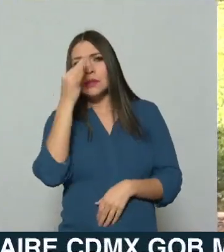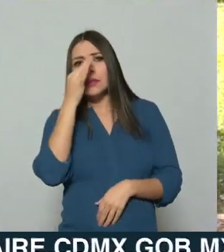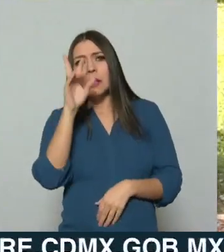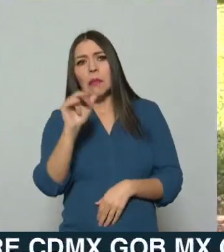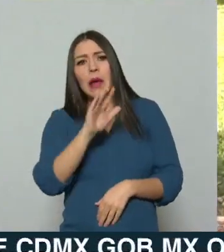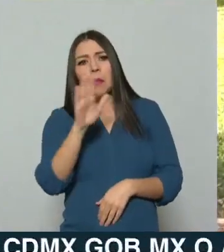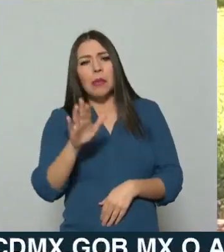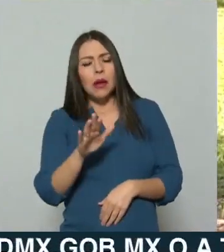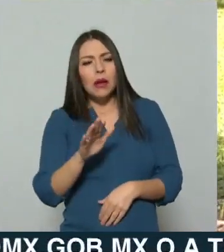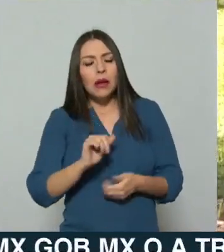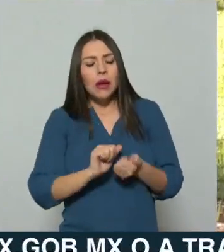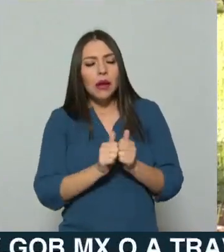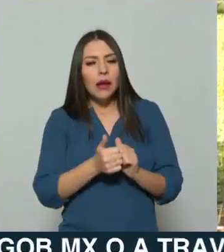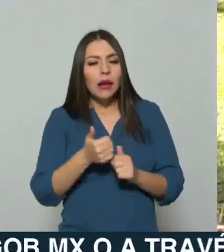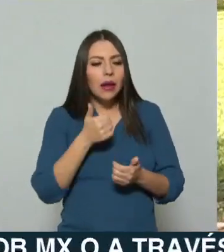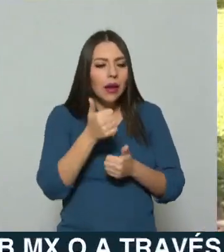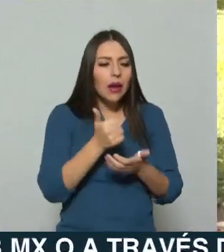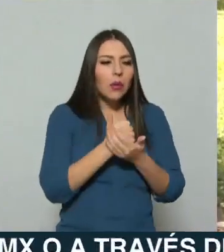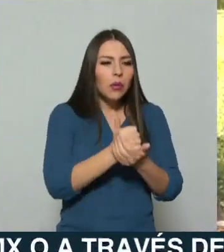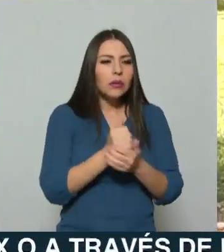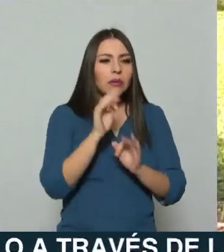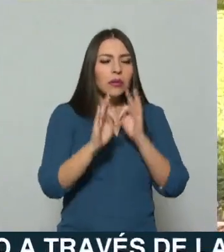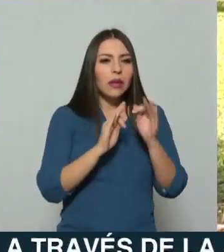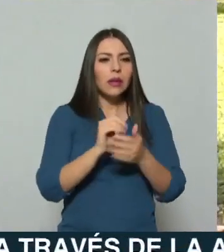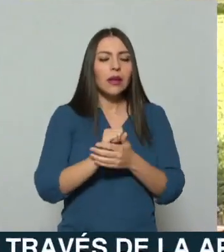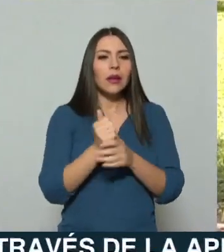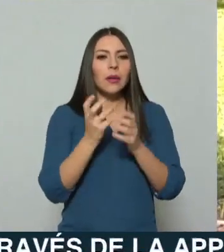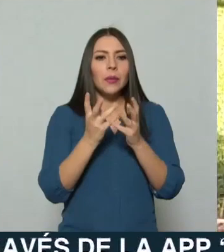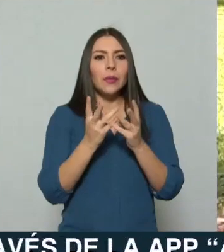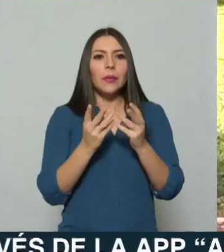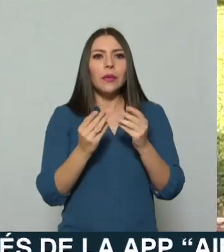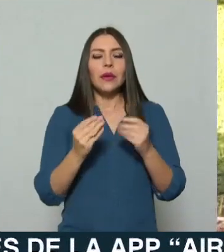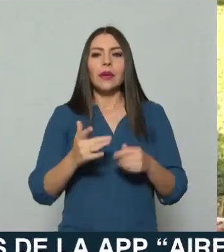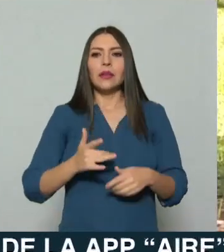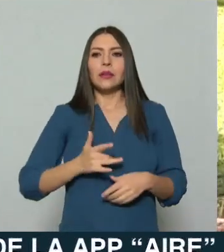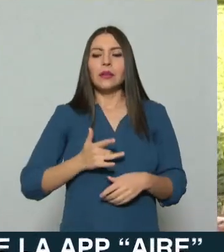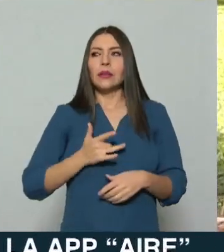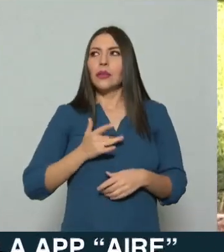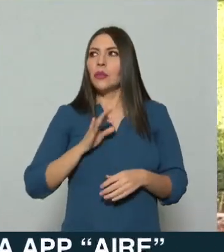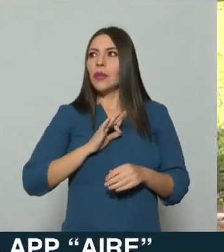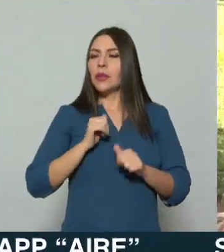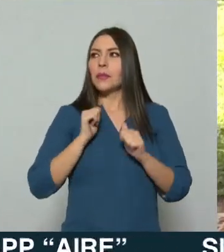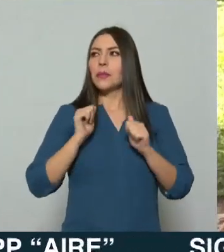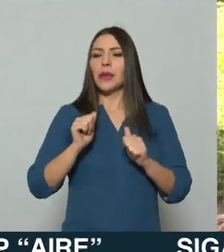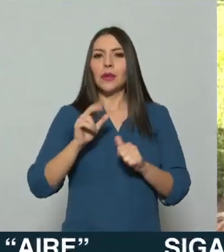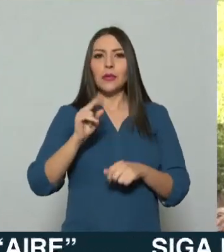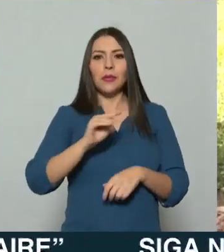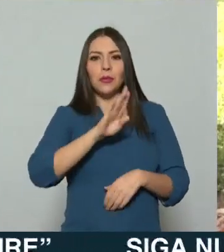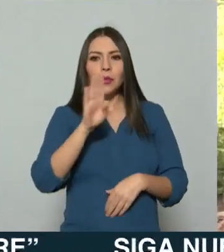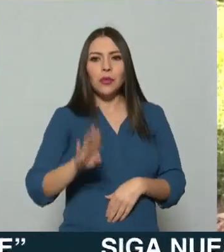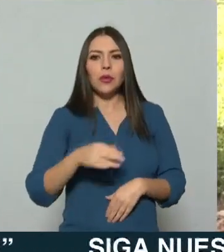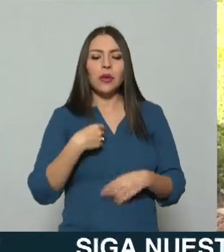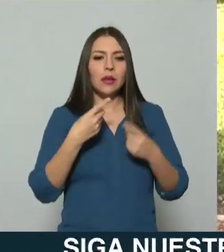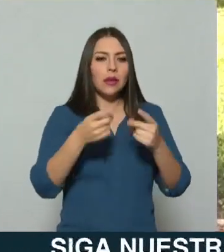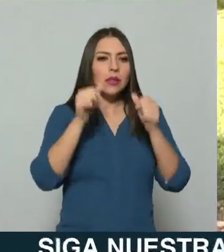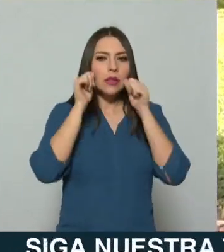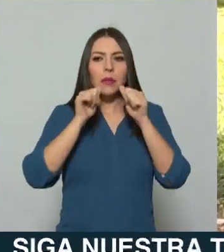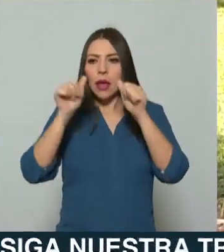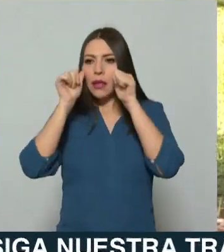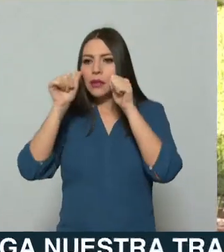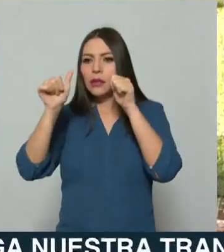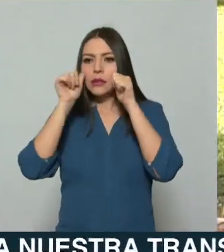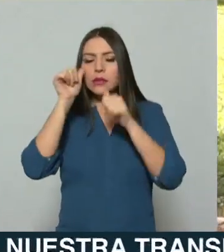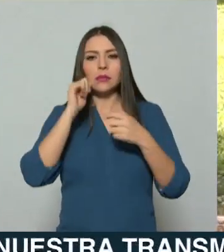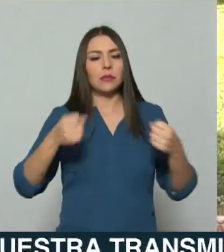muerte y que la recompensa para mí es haberle dado atención, pero siempre apegada a bases científicas. El